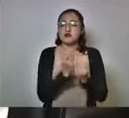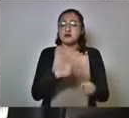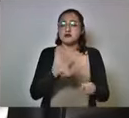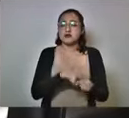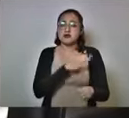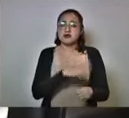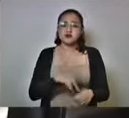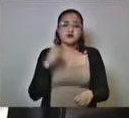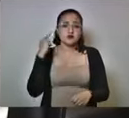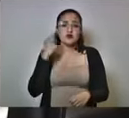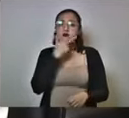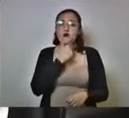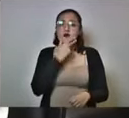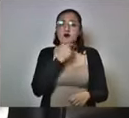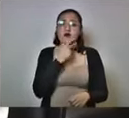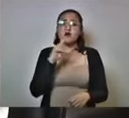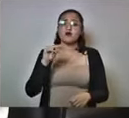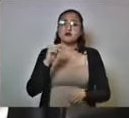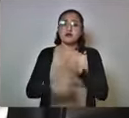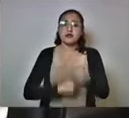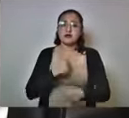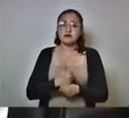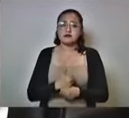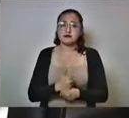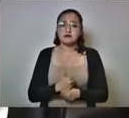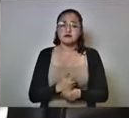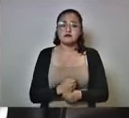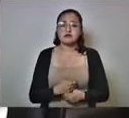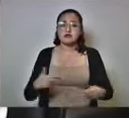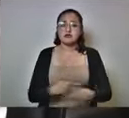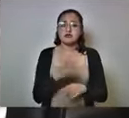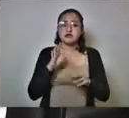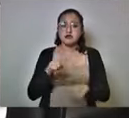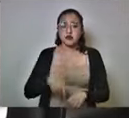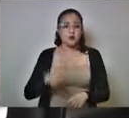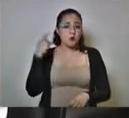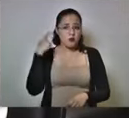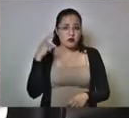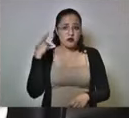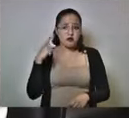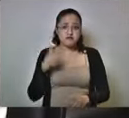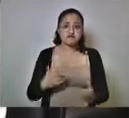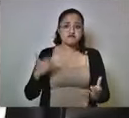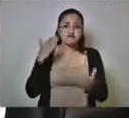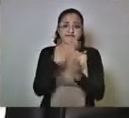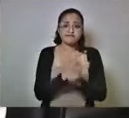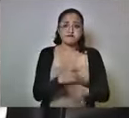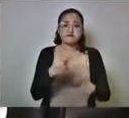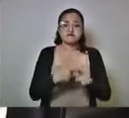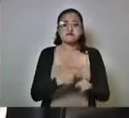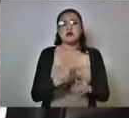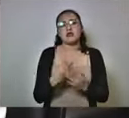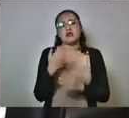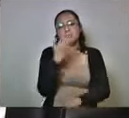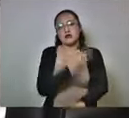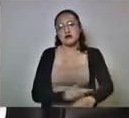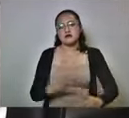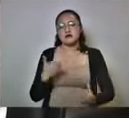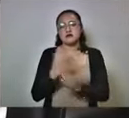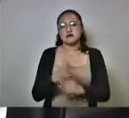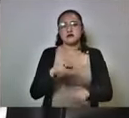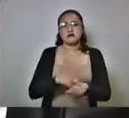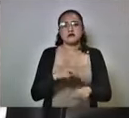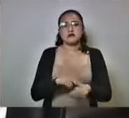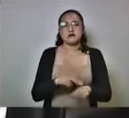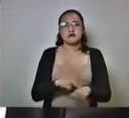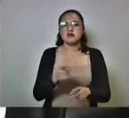Cholula fallece un masculino de 80 años, residente de aquí de la ciudad de Puebla, que tarda, de hecho llegó el